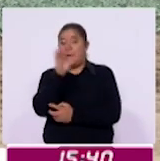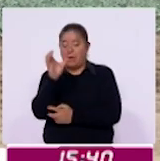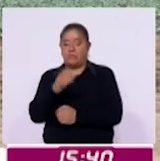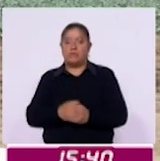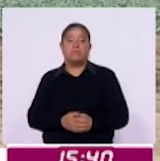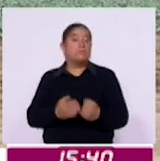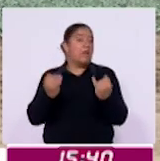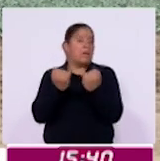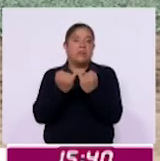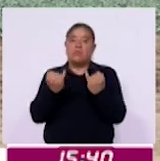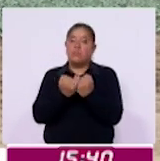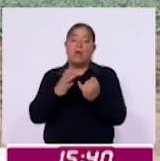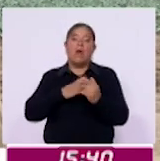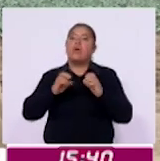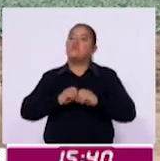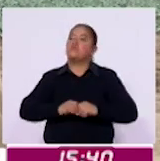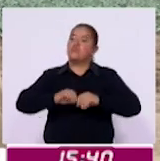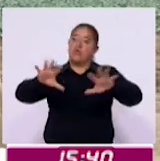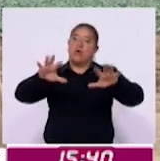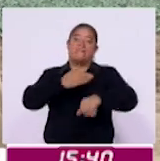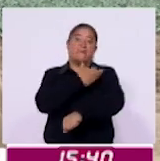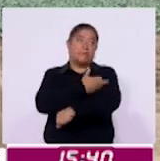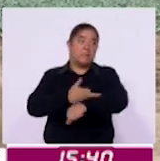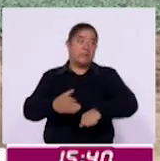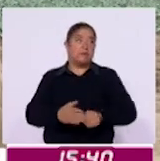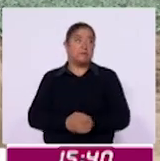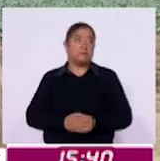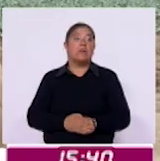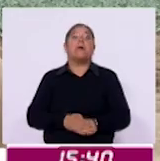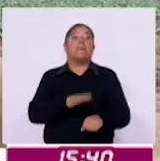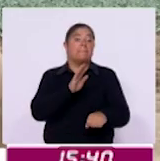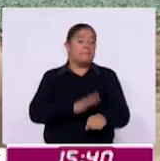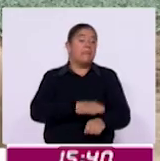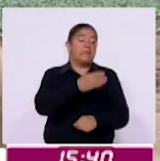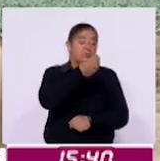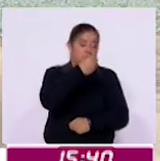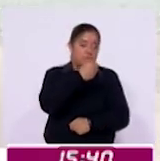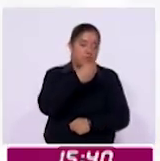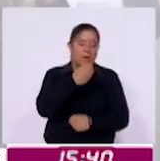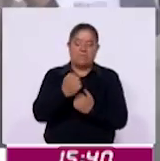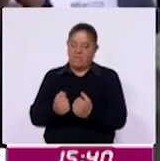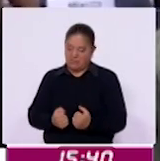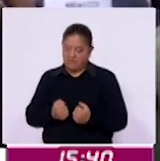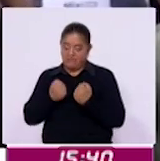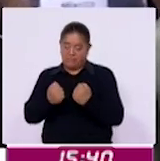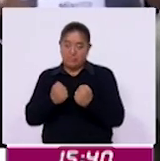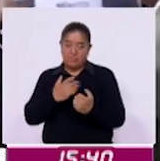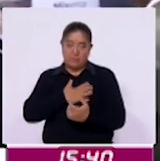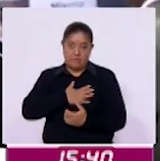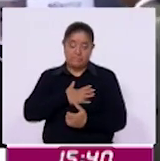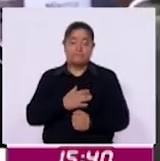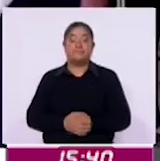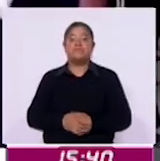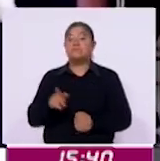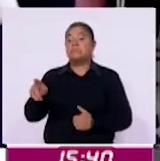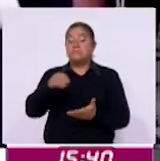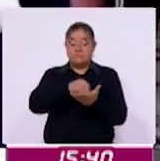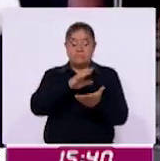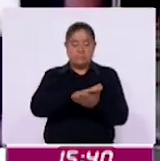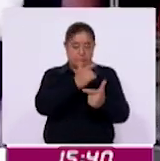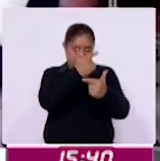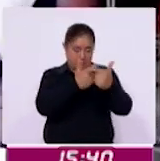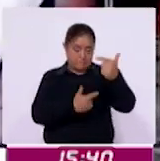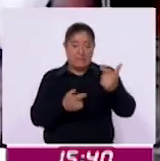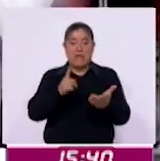igualmente está llegando a las mismas familias. Mientras más alimento, mayor impacto vamos a tener. De acuerdo con sus registros, en la entidad